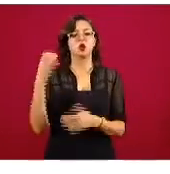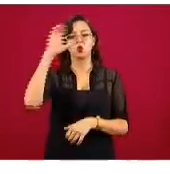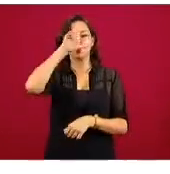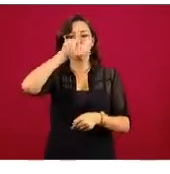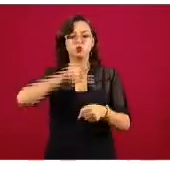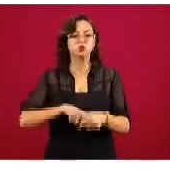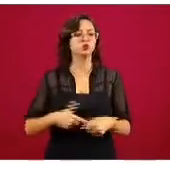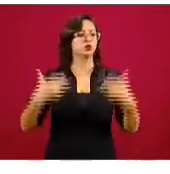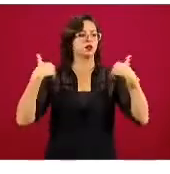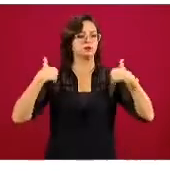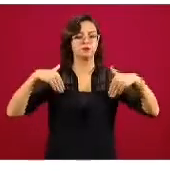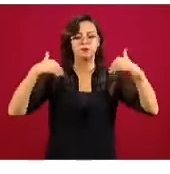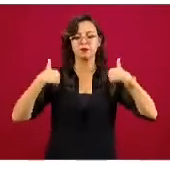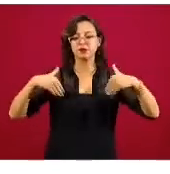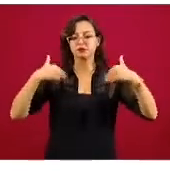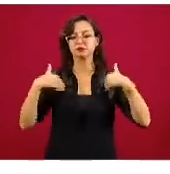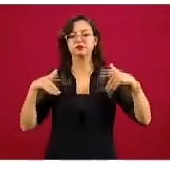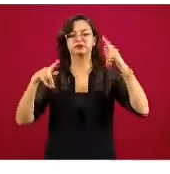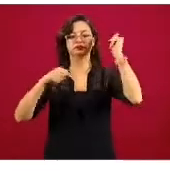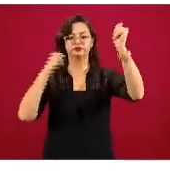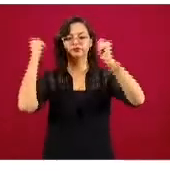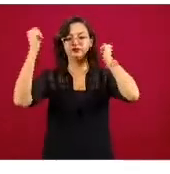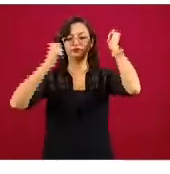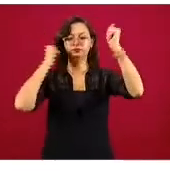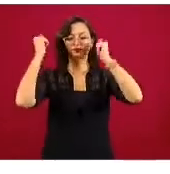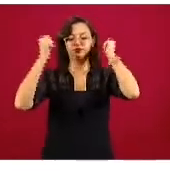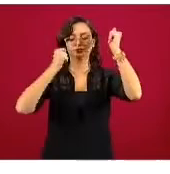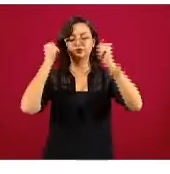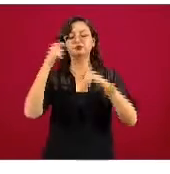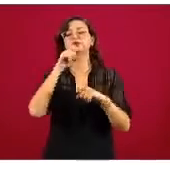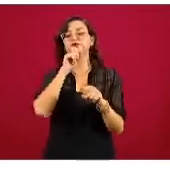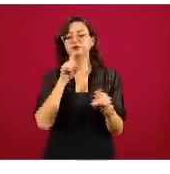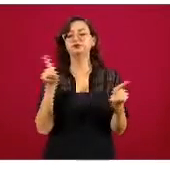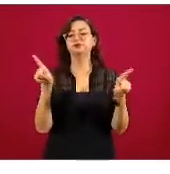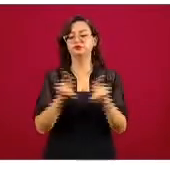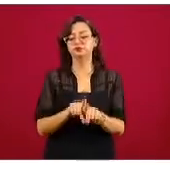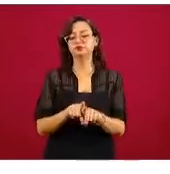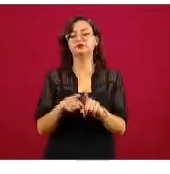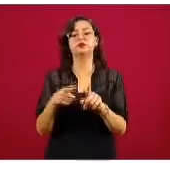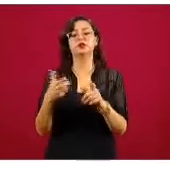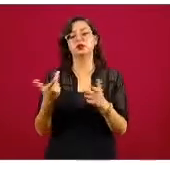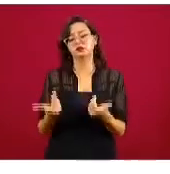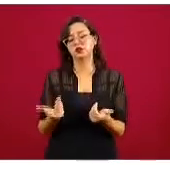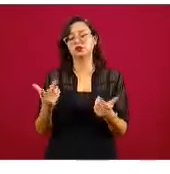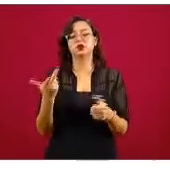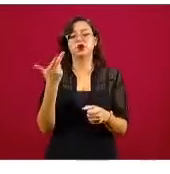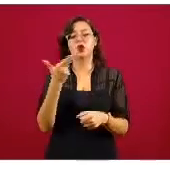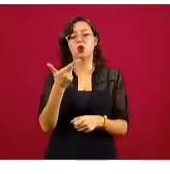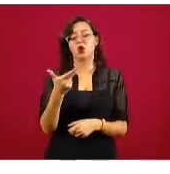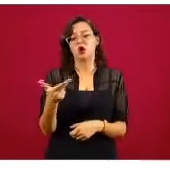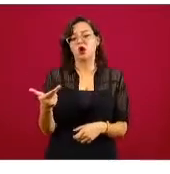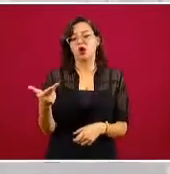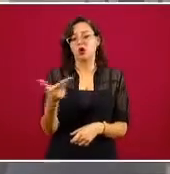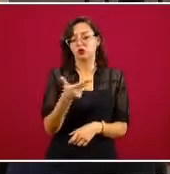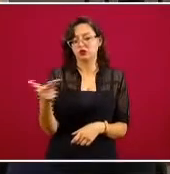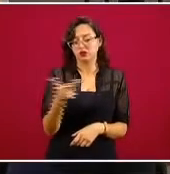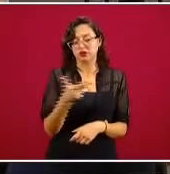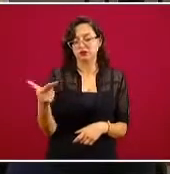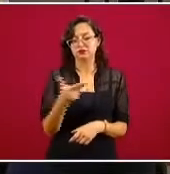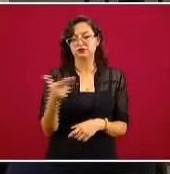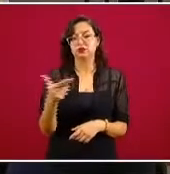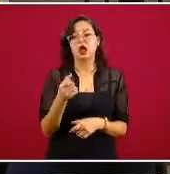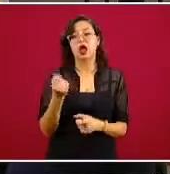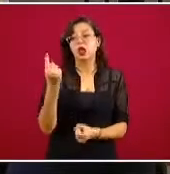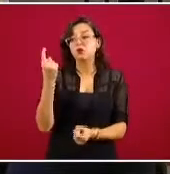culturales, en espacios recreativos o el turismo. Por ejemplo, también se suspendió la actividad hotelera, excepto en condiciones